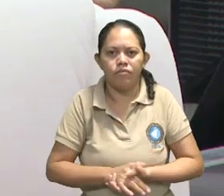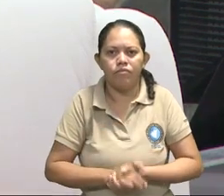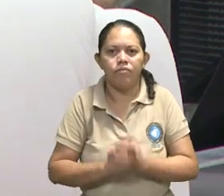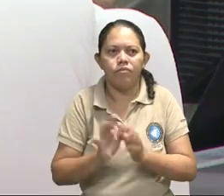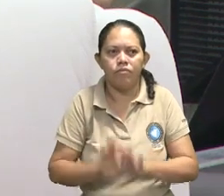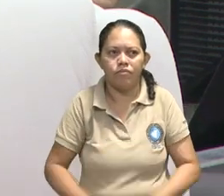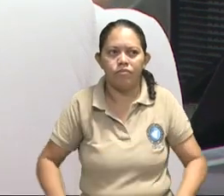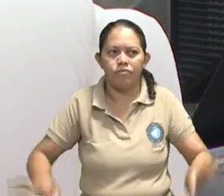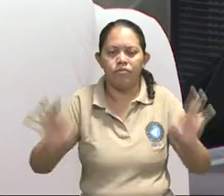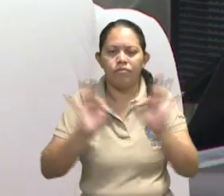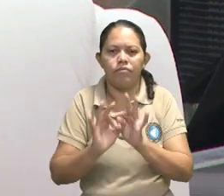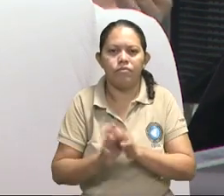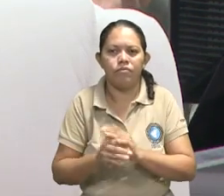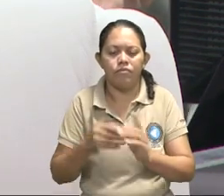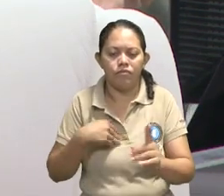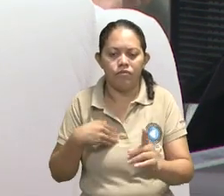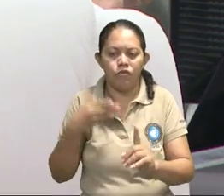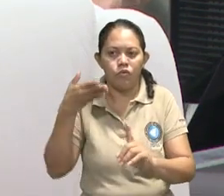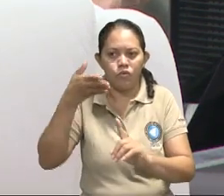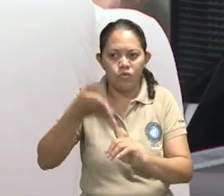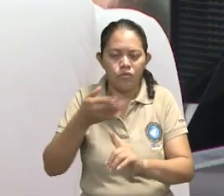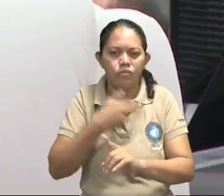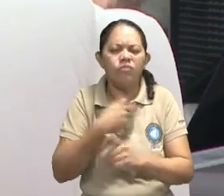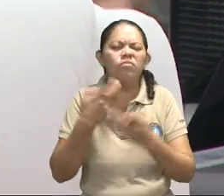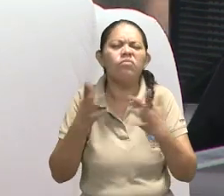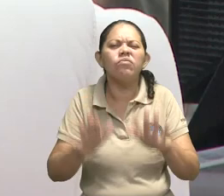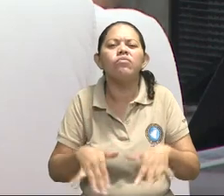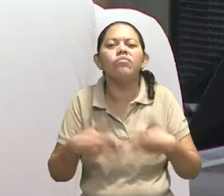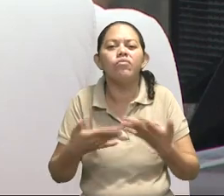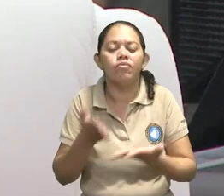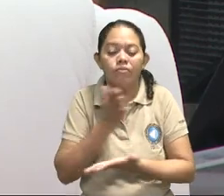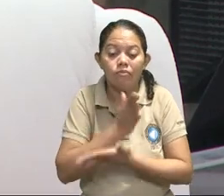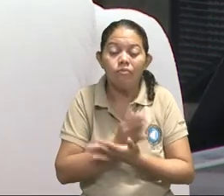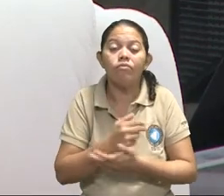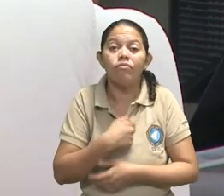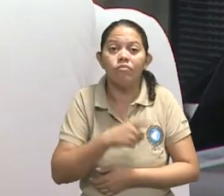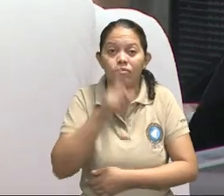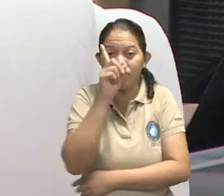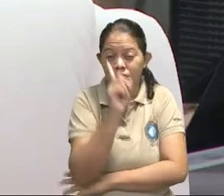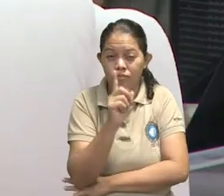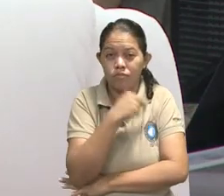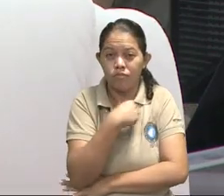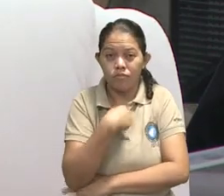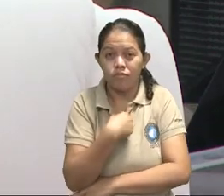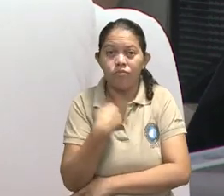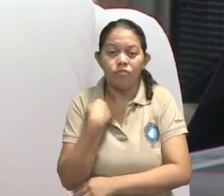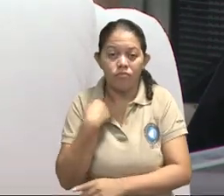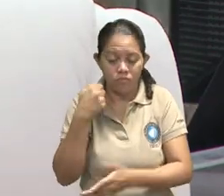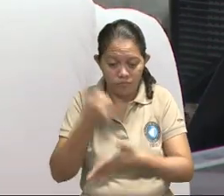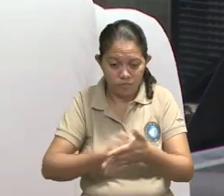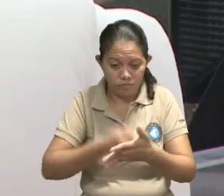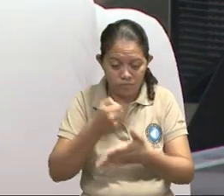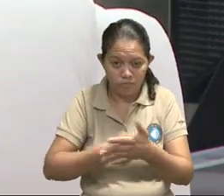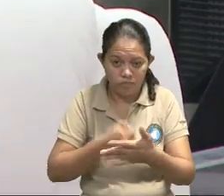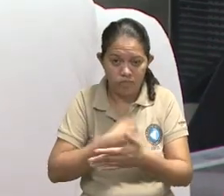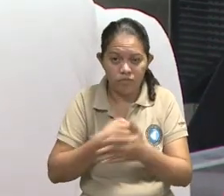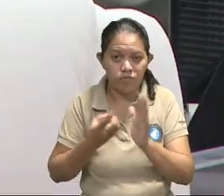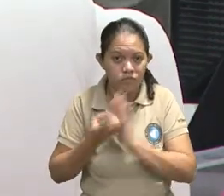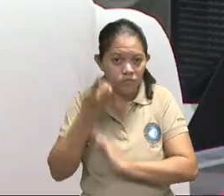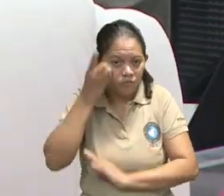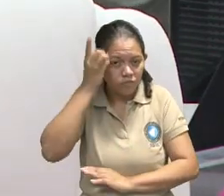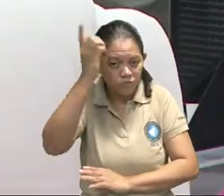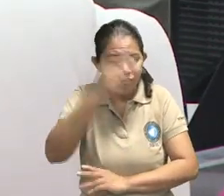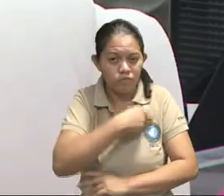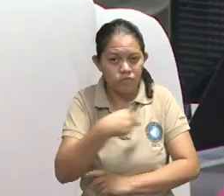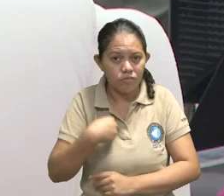Porque creo que es de justicia dotar a una institución que se ha desarrollado de la manera en que